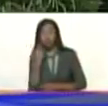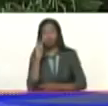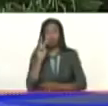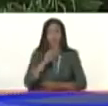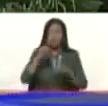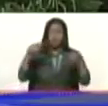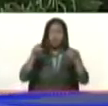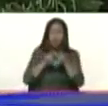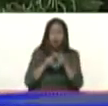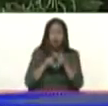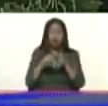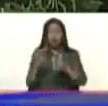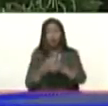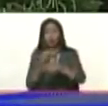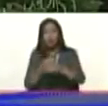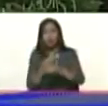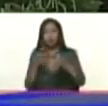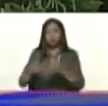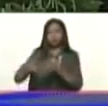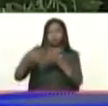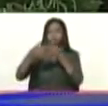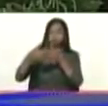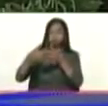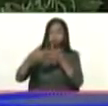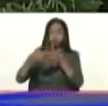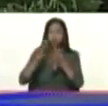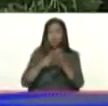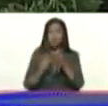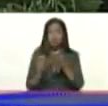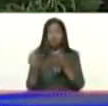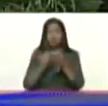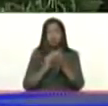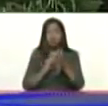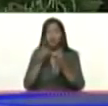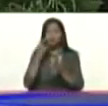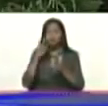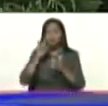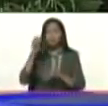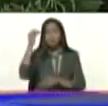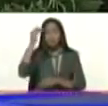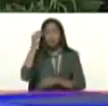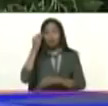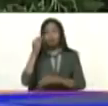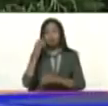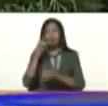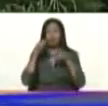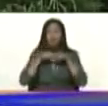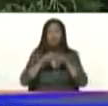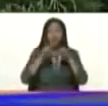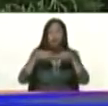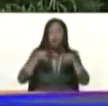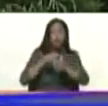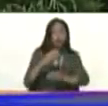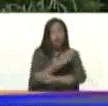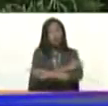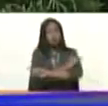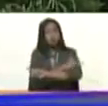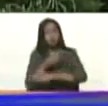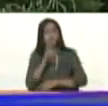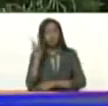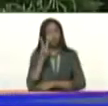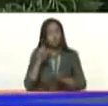saben, el gobierno de Estados Unidos, que es amo y señor de esa oposición, ordenó que